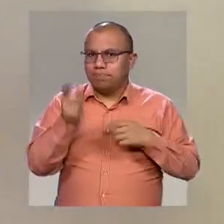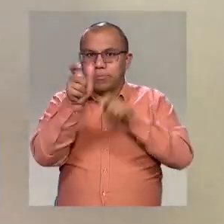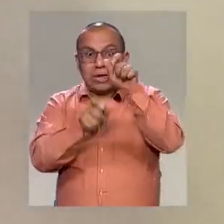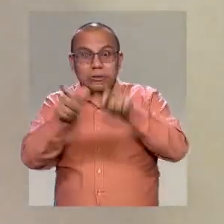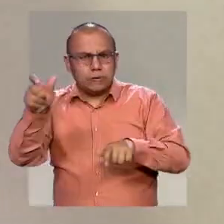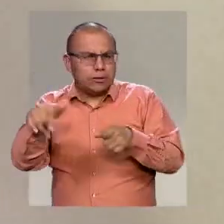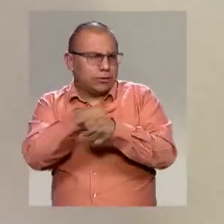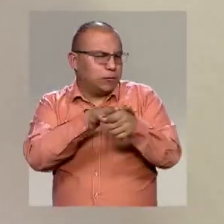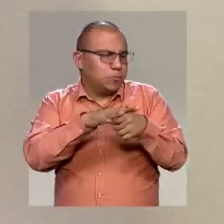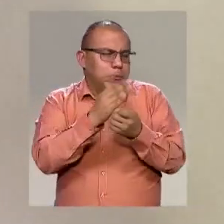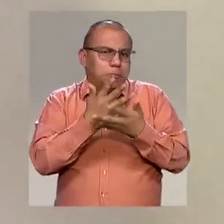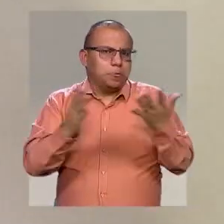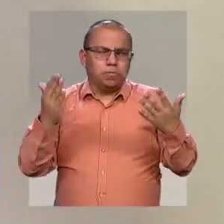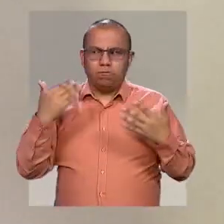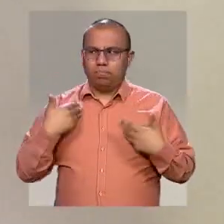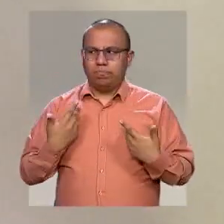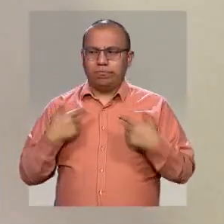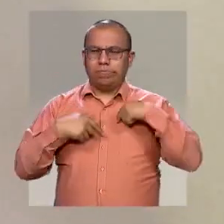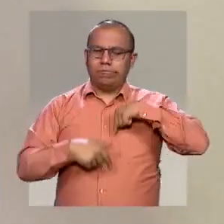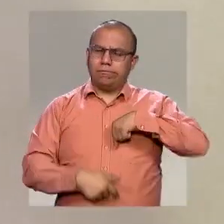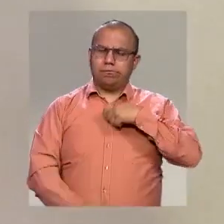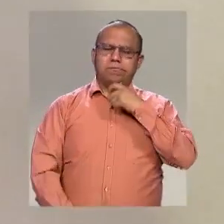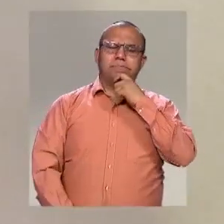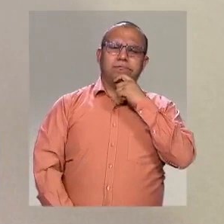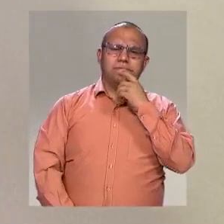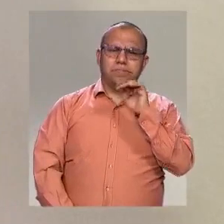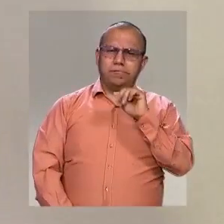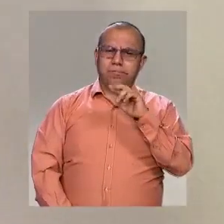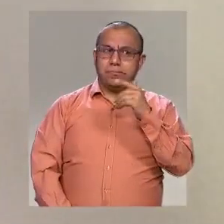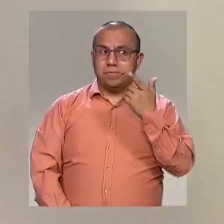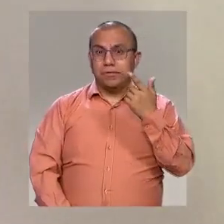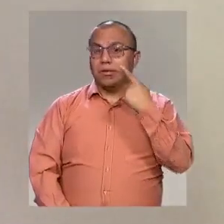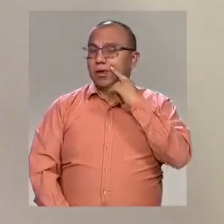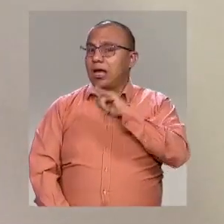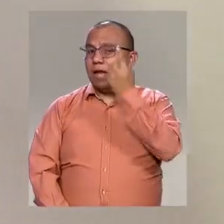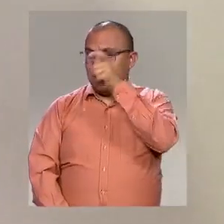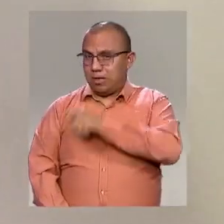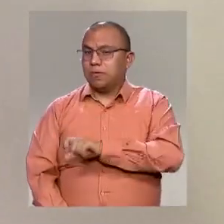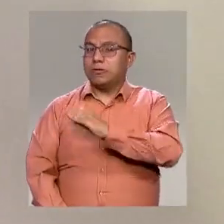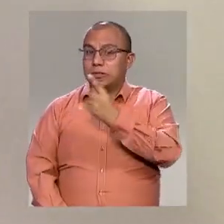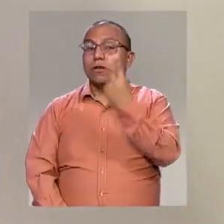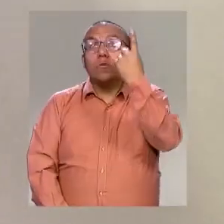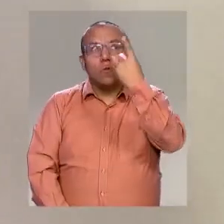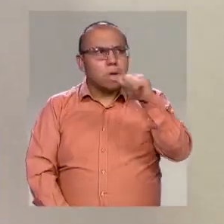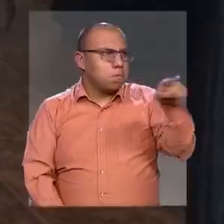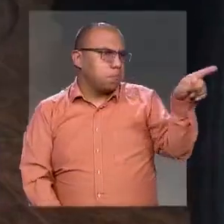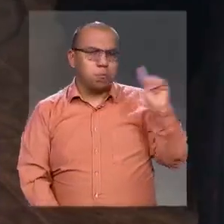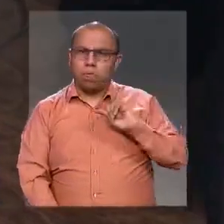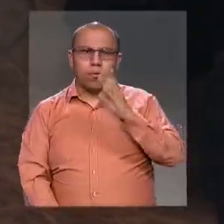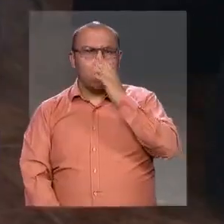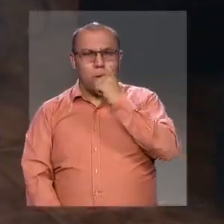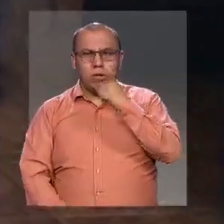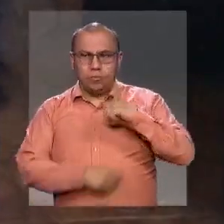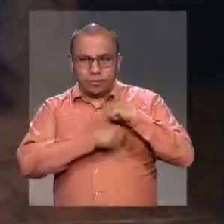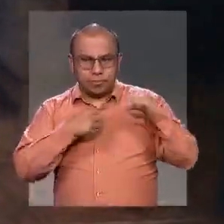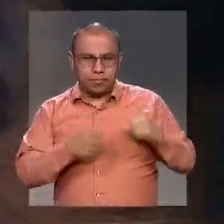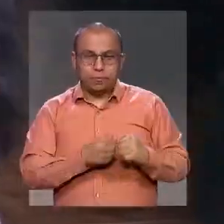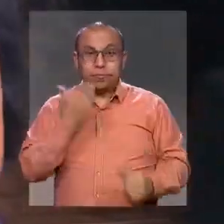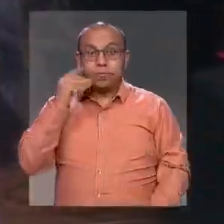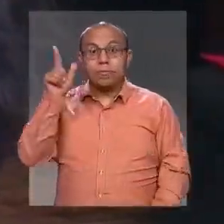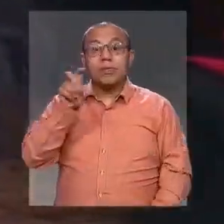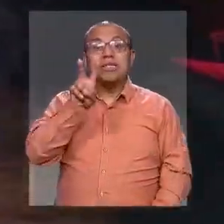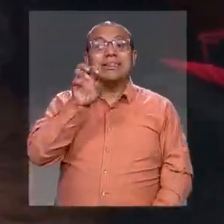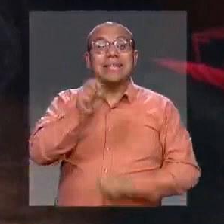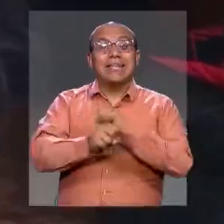apersonándose de situaciones que a veces uno dice, bueno, ya que uno no hace nada, por lo menos hay alguien que sí lo hace y lo hace de corazón. Doña Sonia